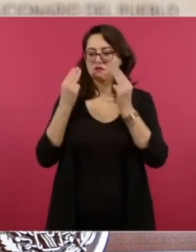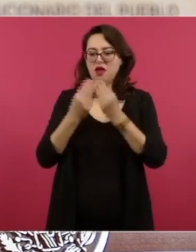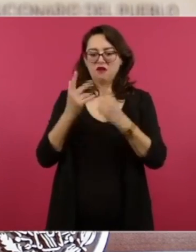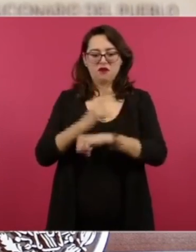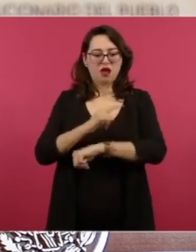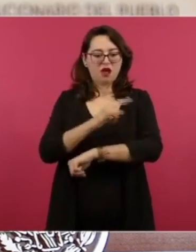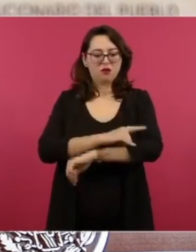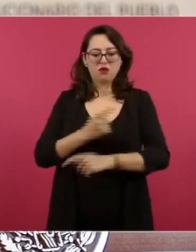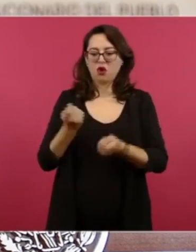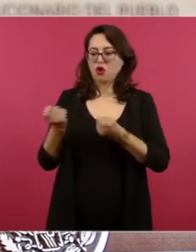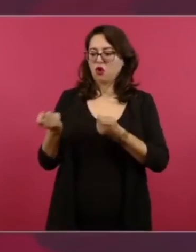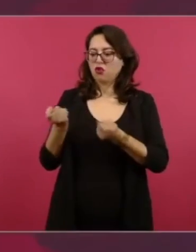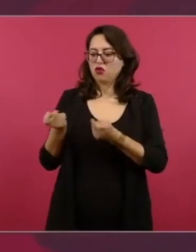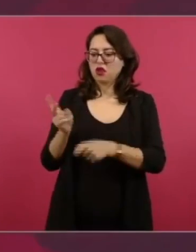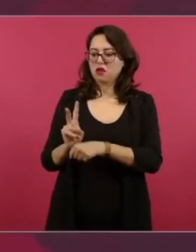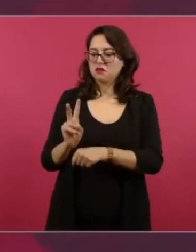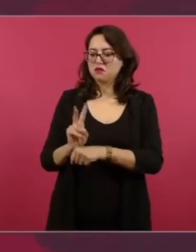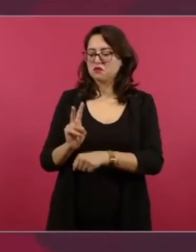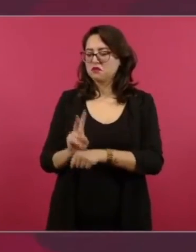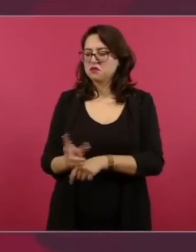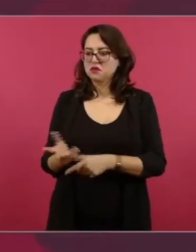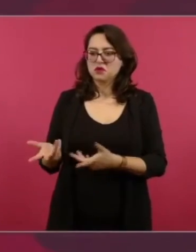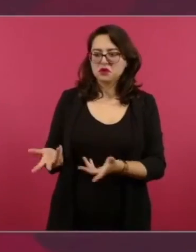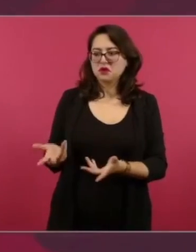la agencia de Estados Unidos encargada